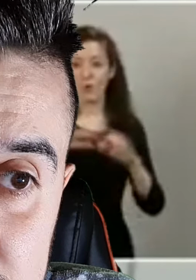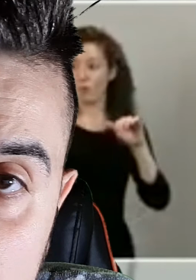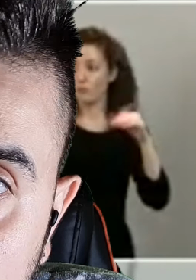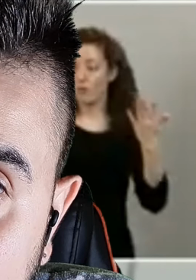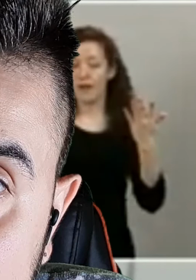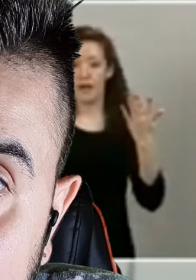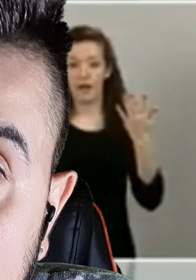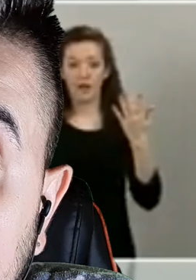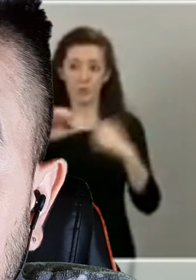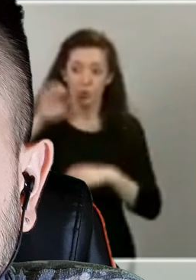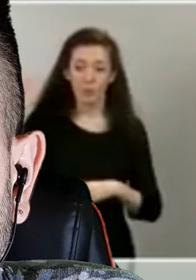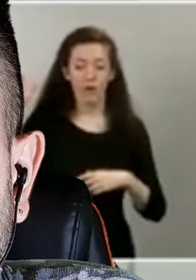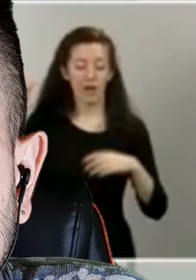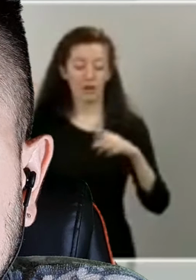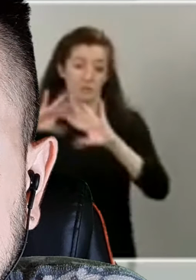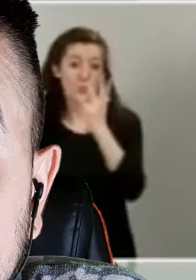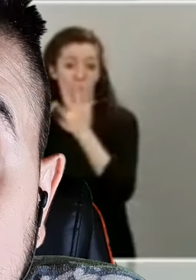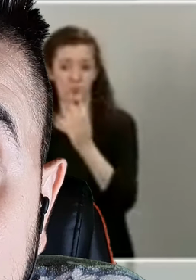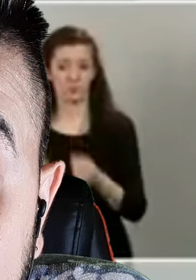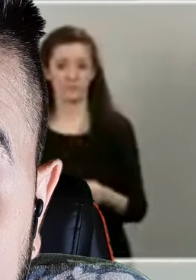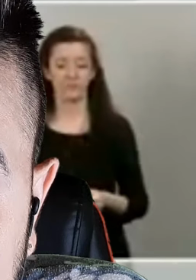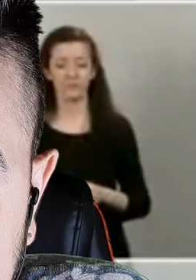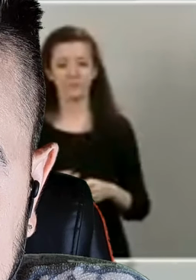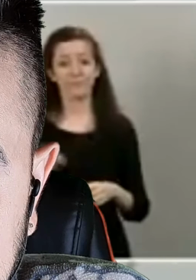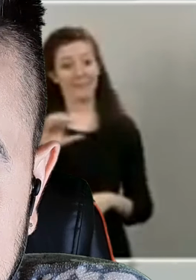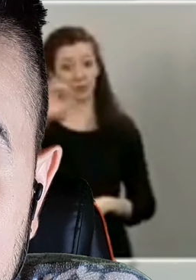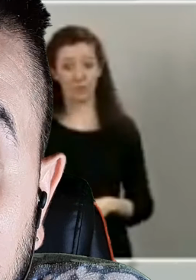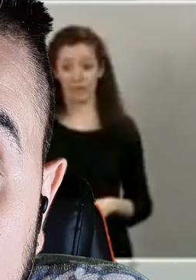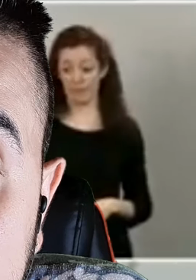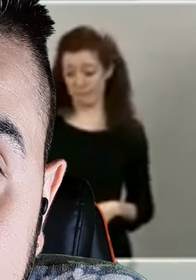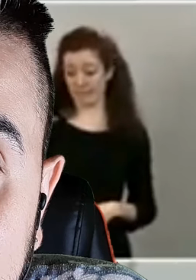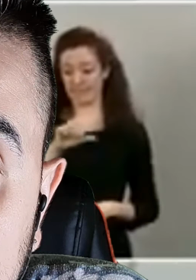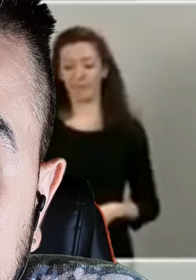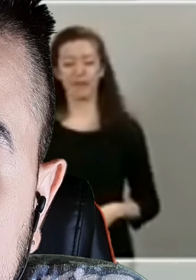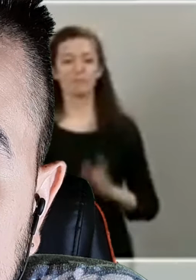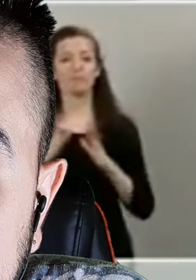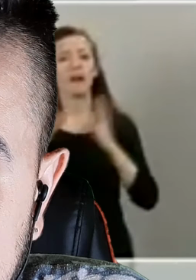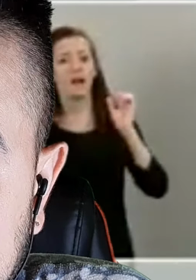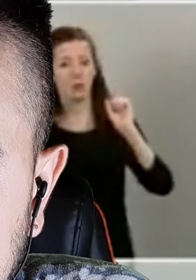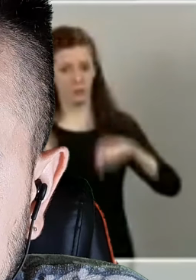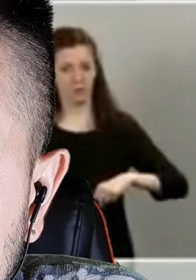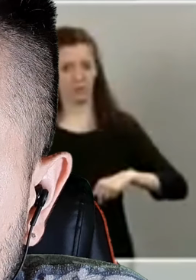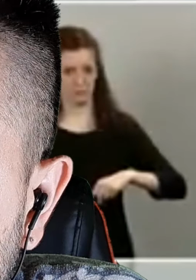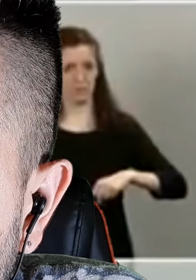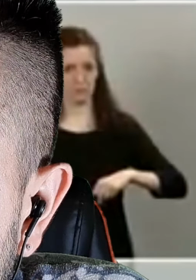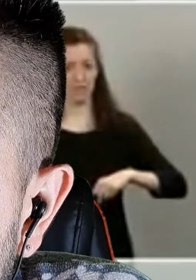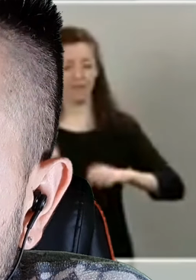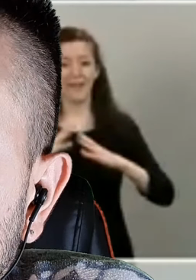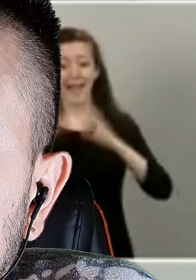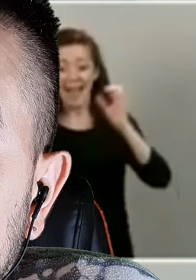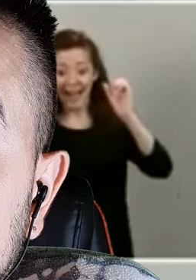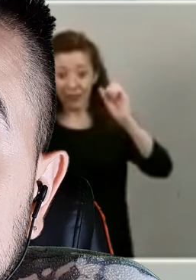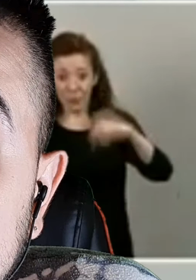todas las ayudas que han salido no me las dan no me dan nada o sea no me dan absolutamente en nada